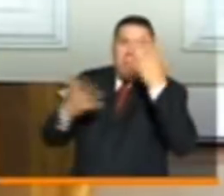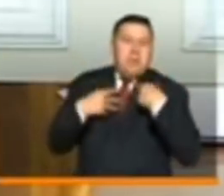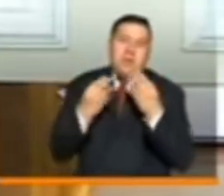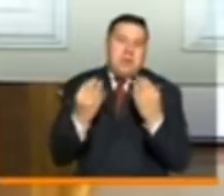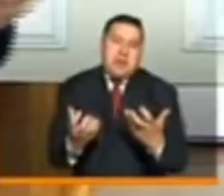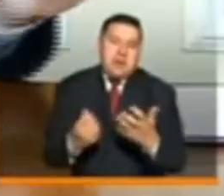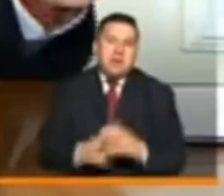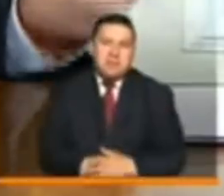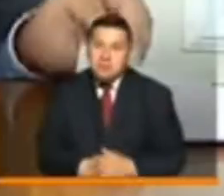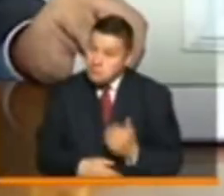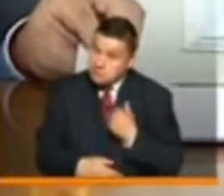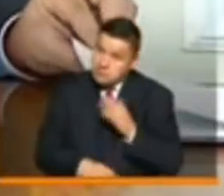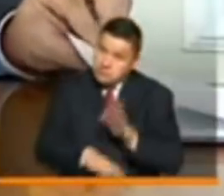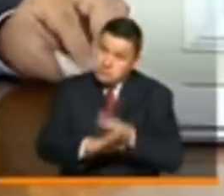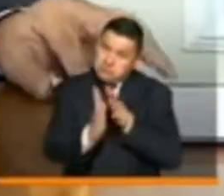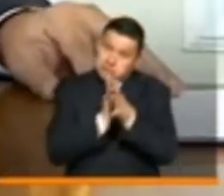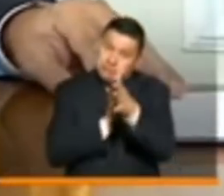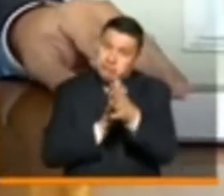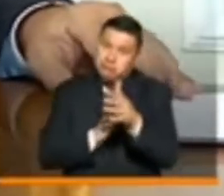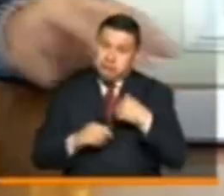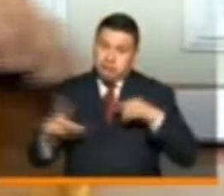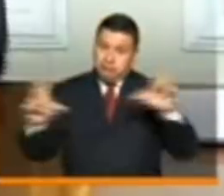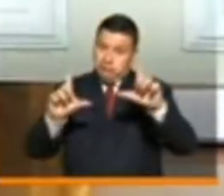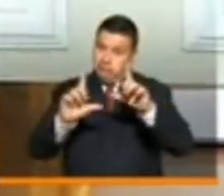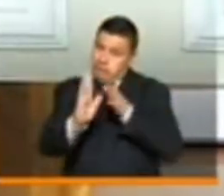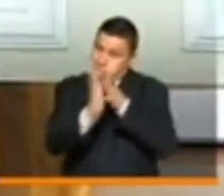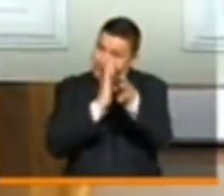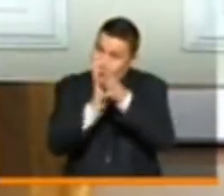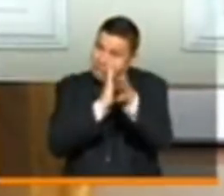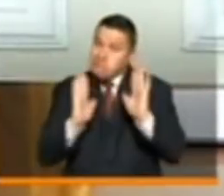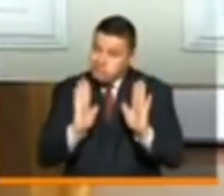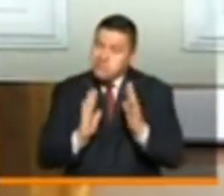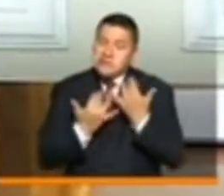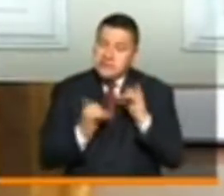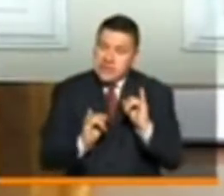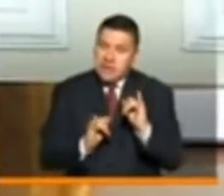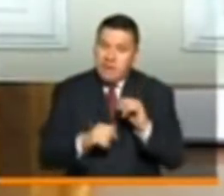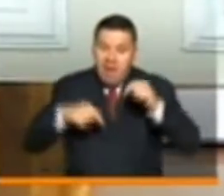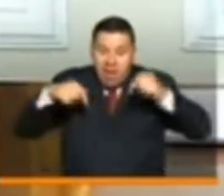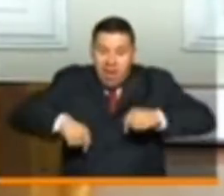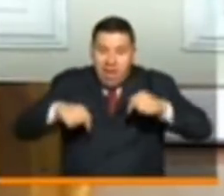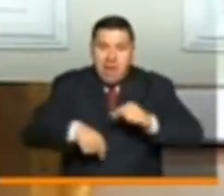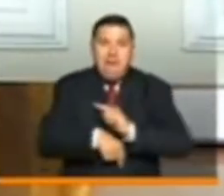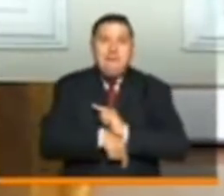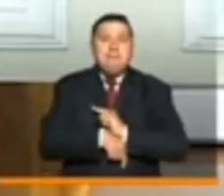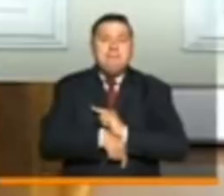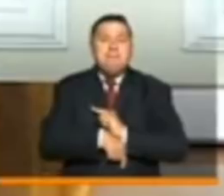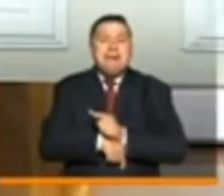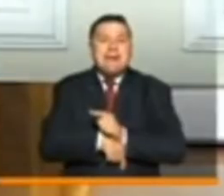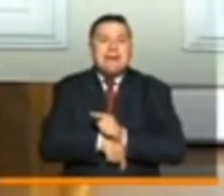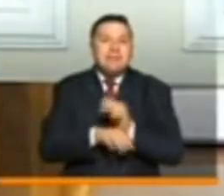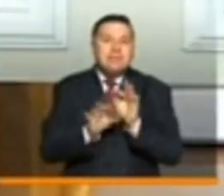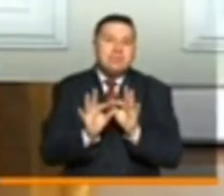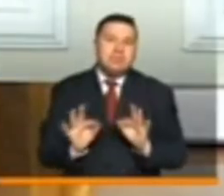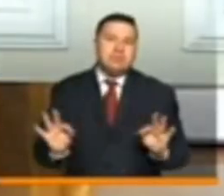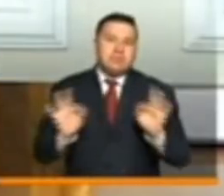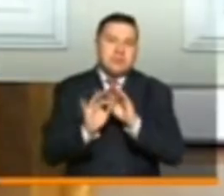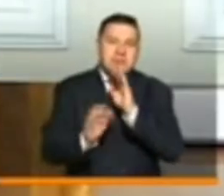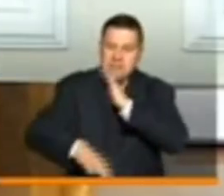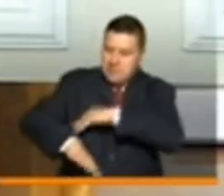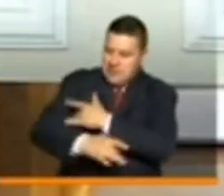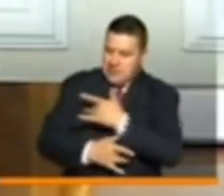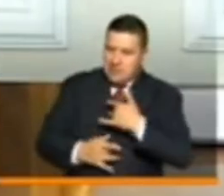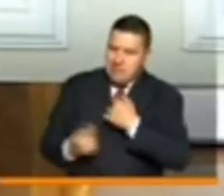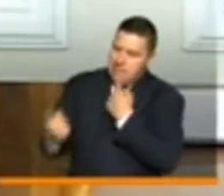y por lo tanto en este espacio vamos a destinar aquí unos minutos muy importantes por el